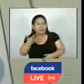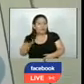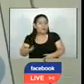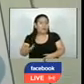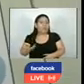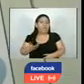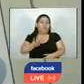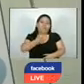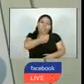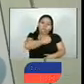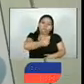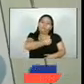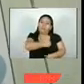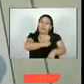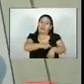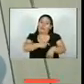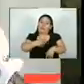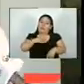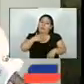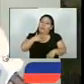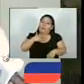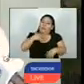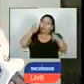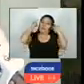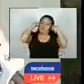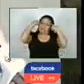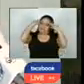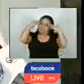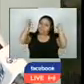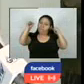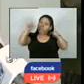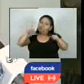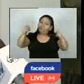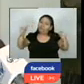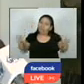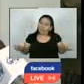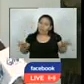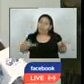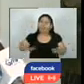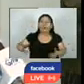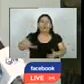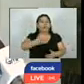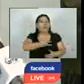que son muy duras, pero que afectan la salud mental y que todos nos